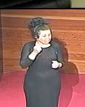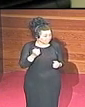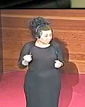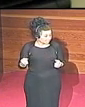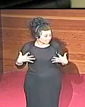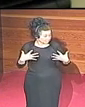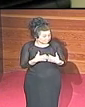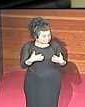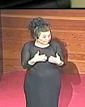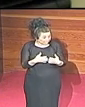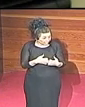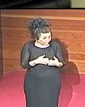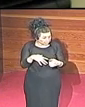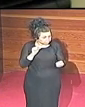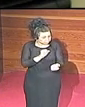creación de condiciones